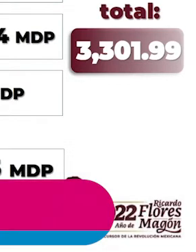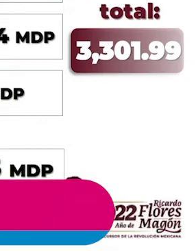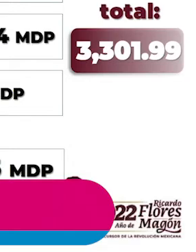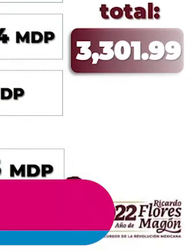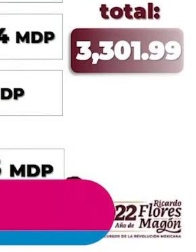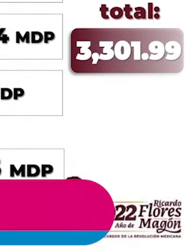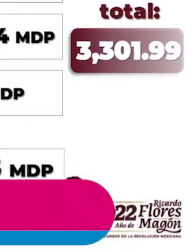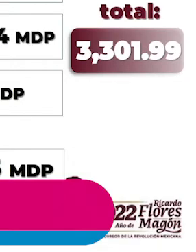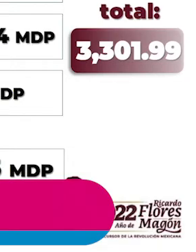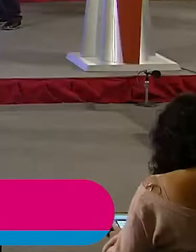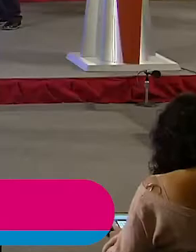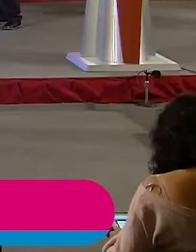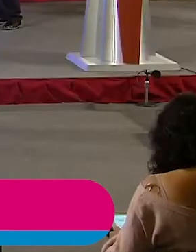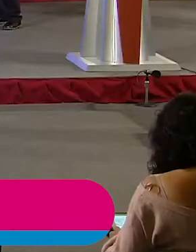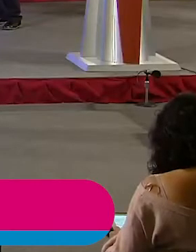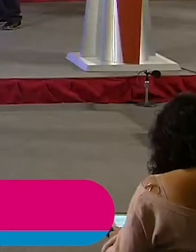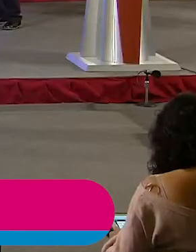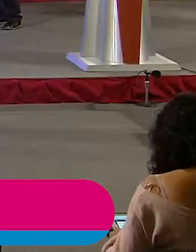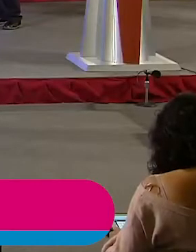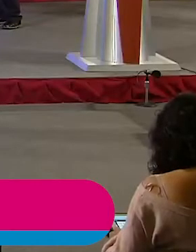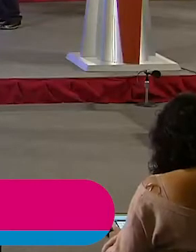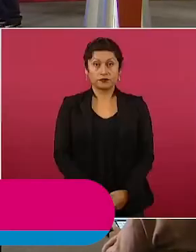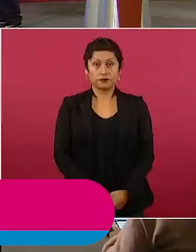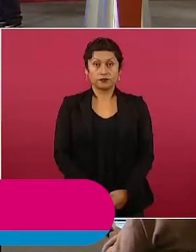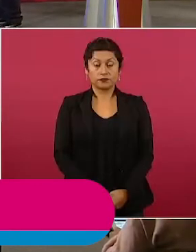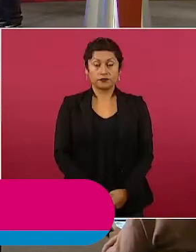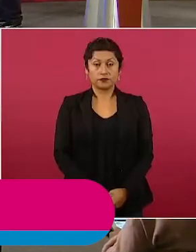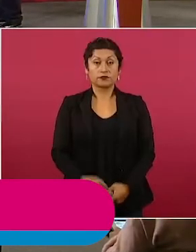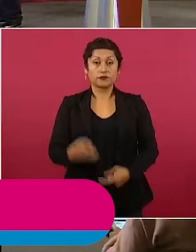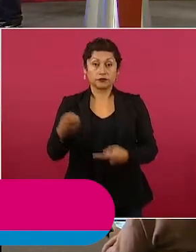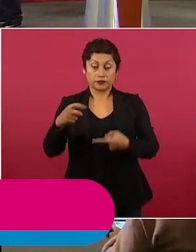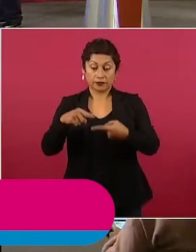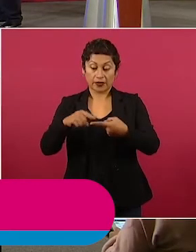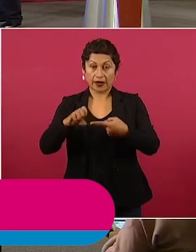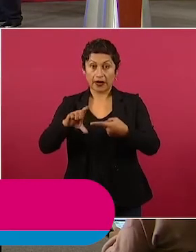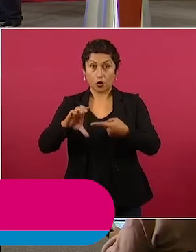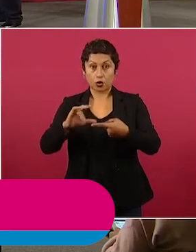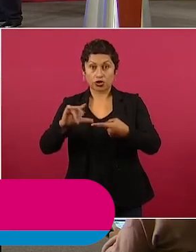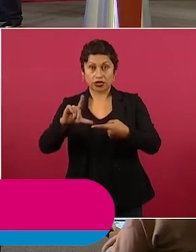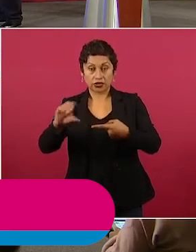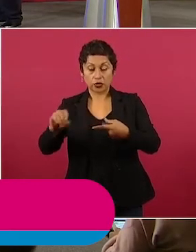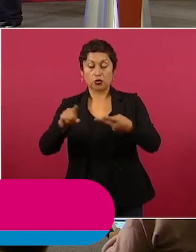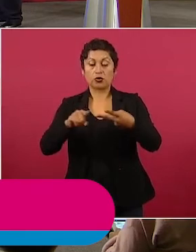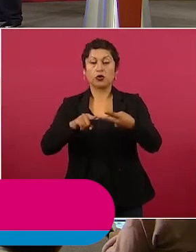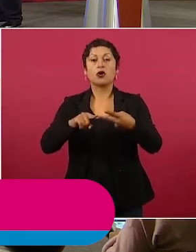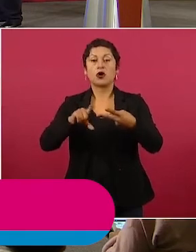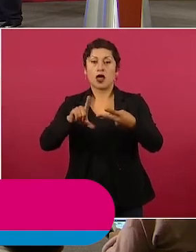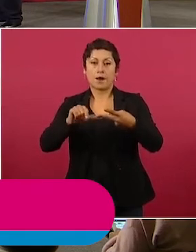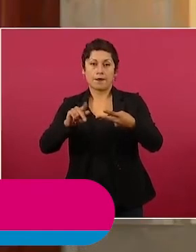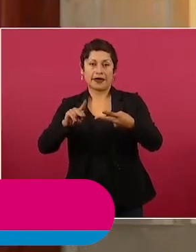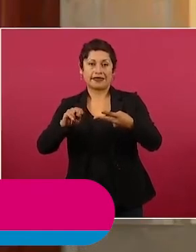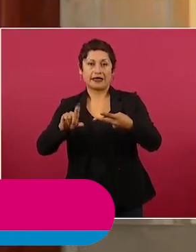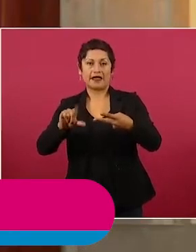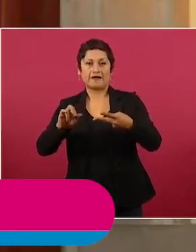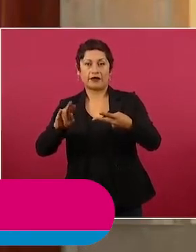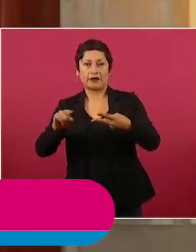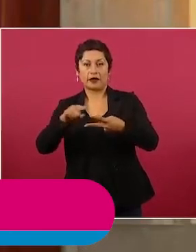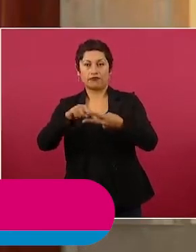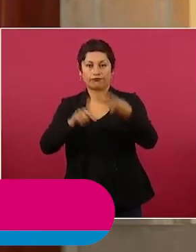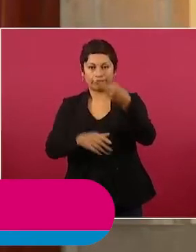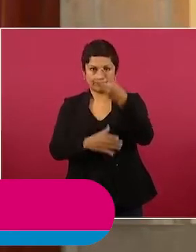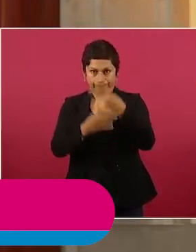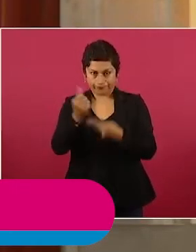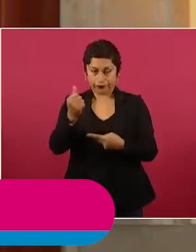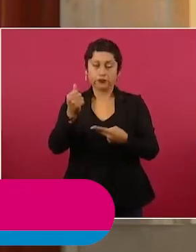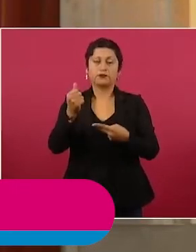a los que va a aportar el cuchillo es una presa que está en construcción y